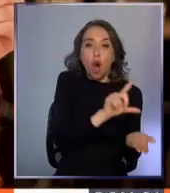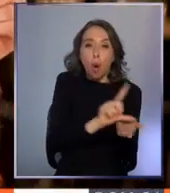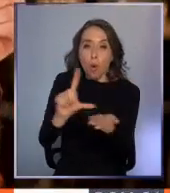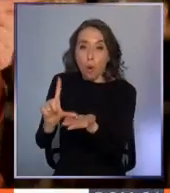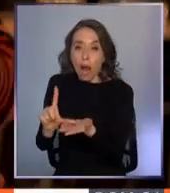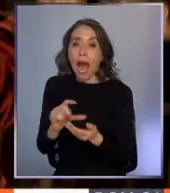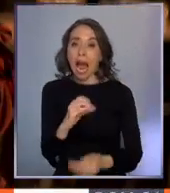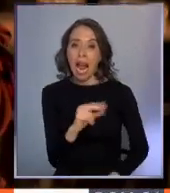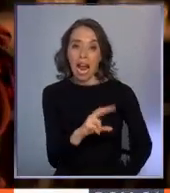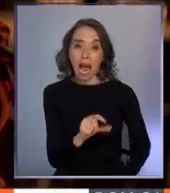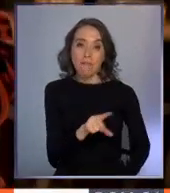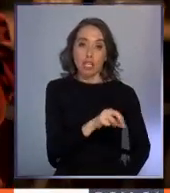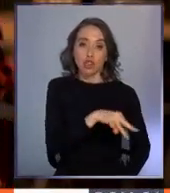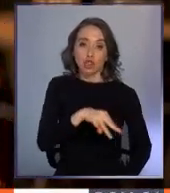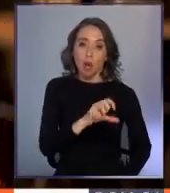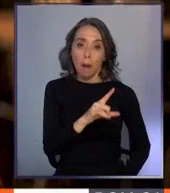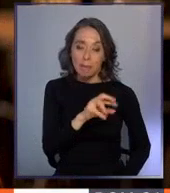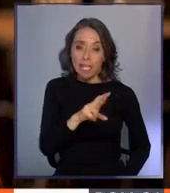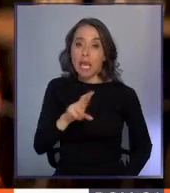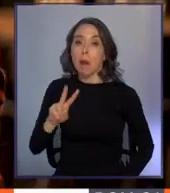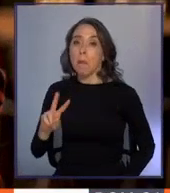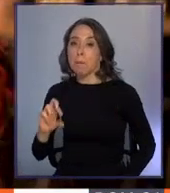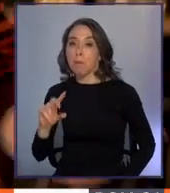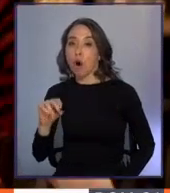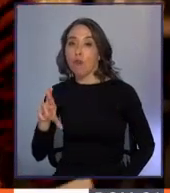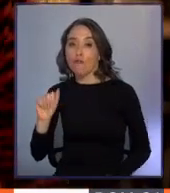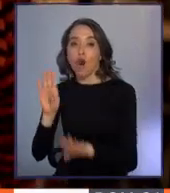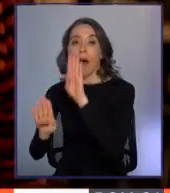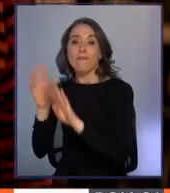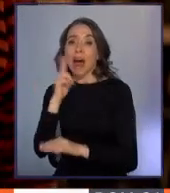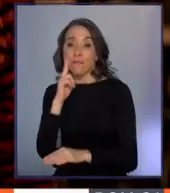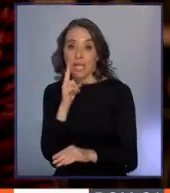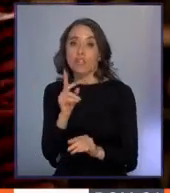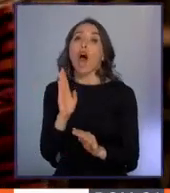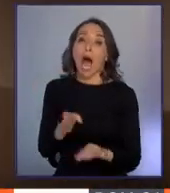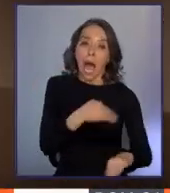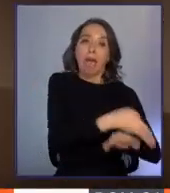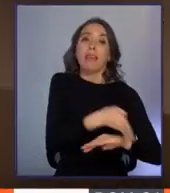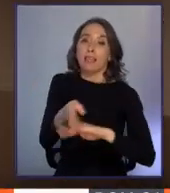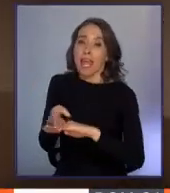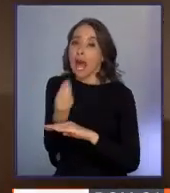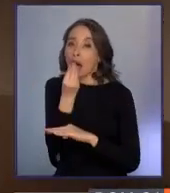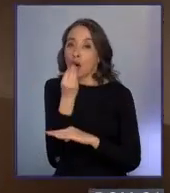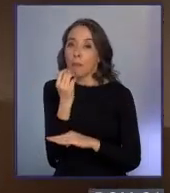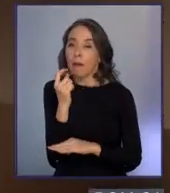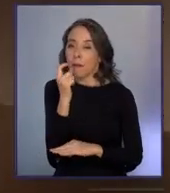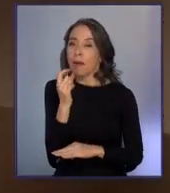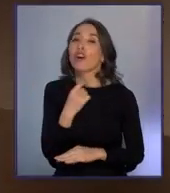a la Cava del Sommelier y Polvo Bar de Vinos definitivamente hay que ir a comer con ganas.